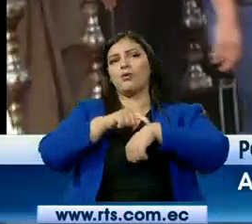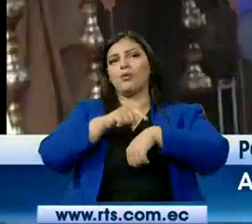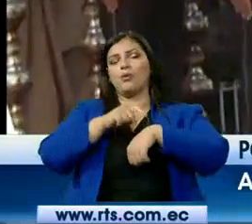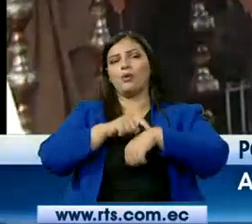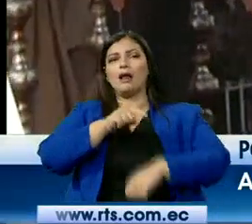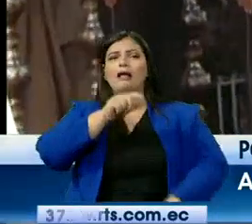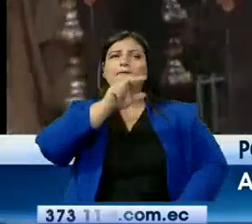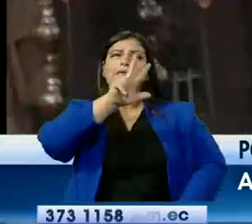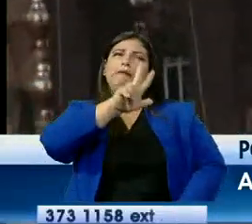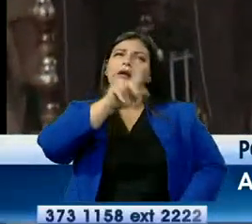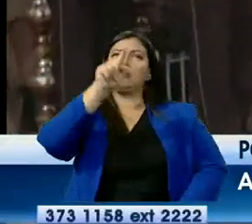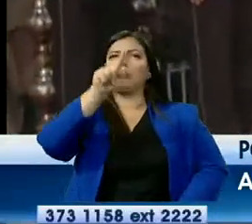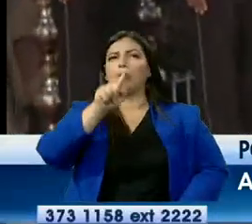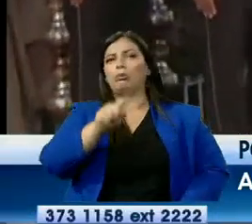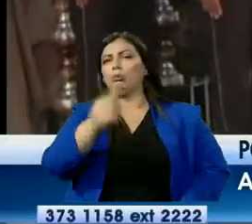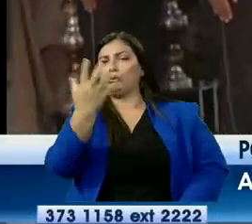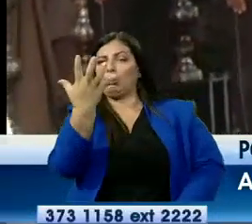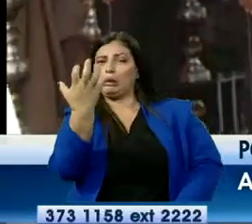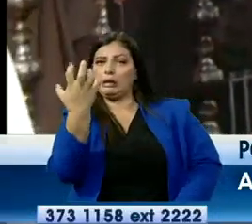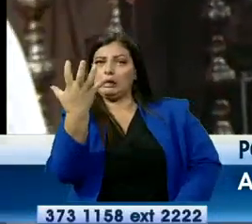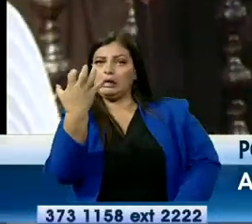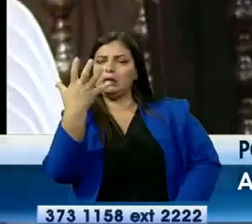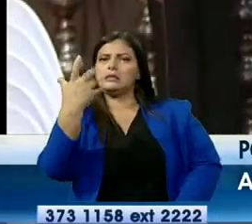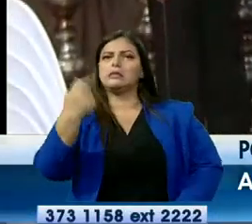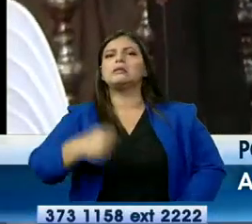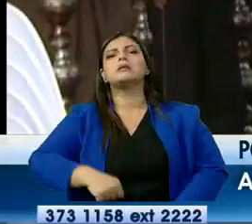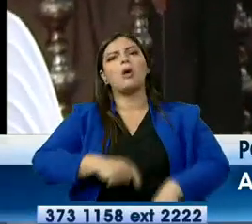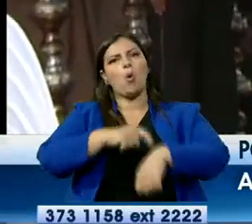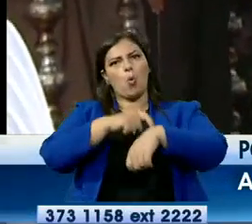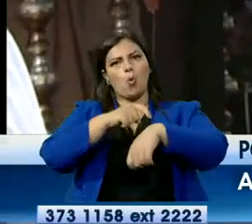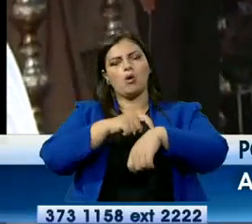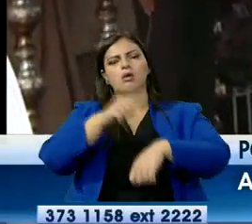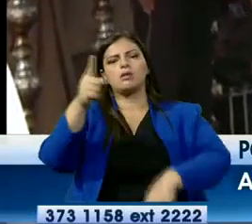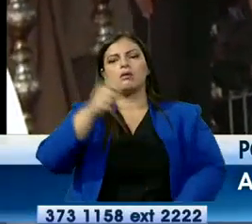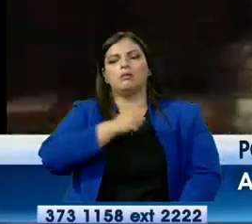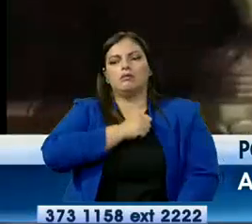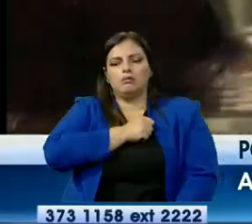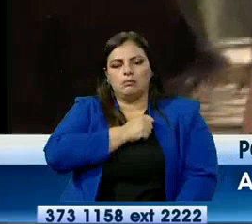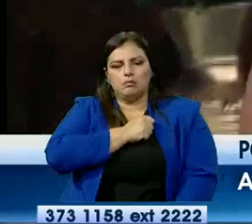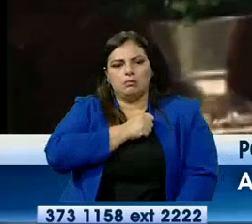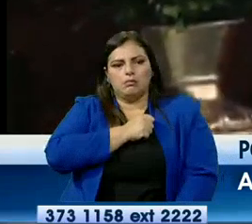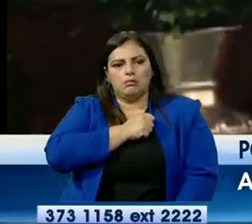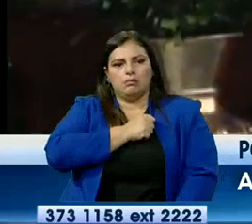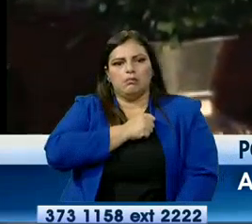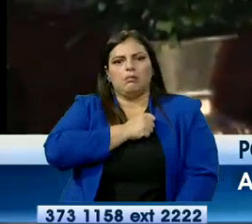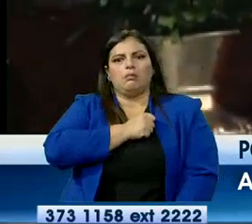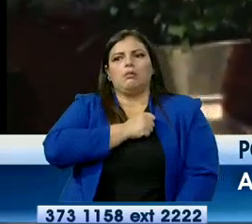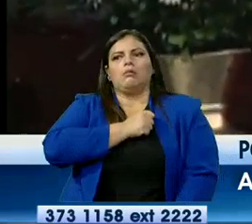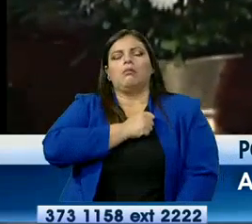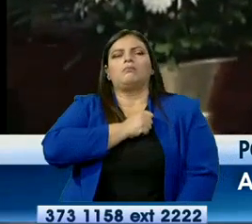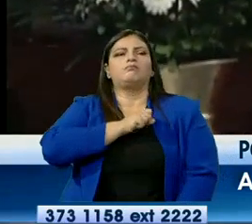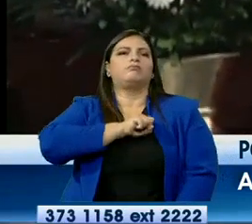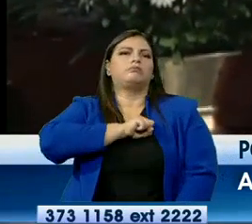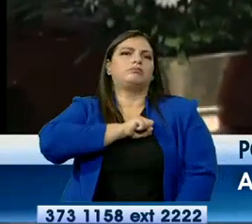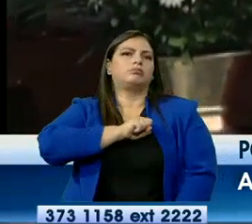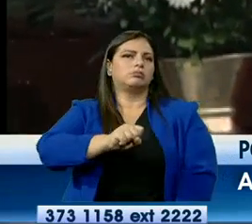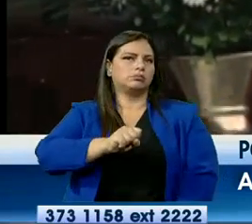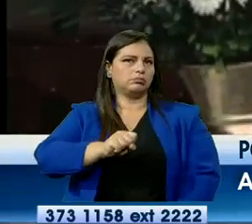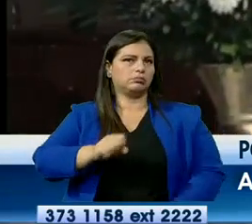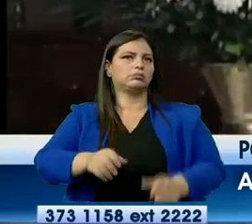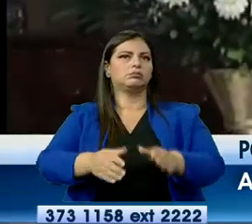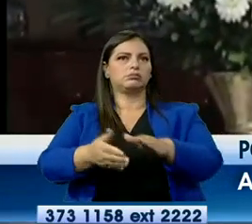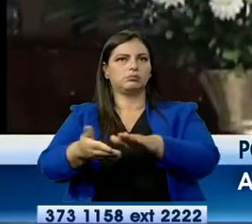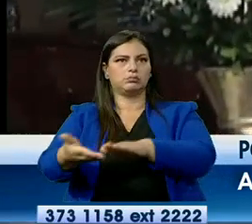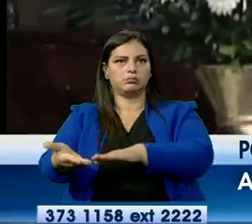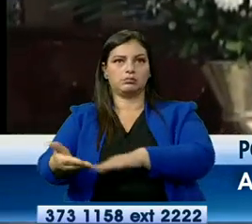El cadáver del gendarme era velado en su domicilio ubicado en el Guasmo Sur, desde donde sus allegados exigieron que se investiguen